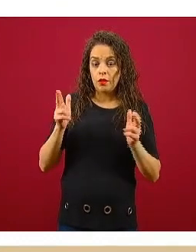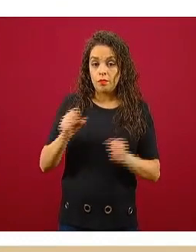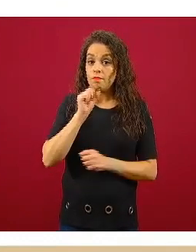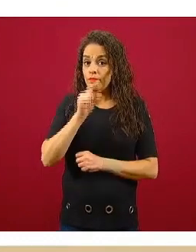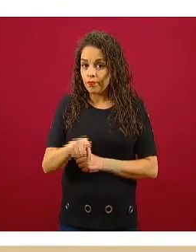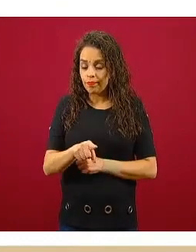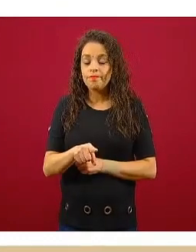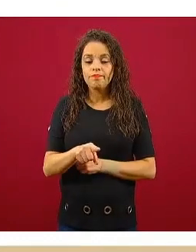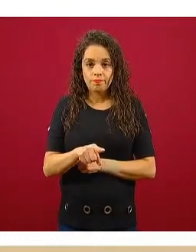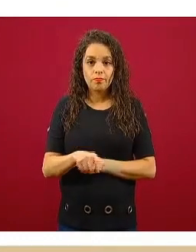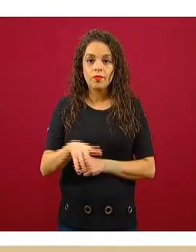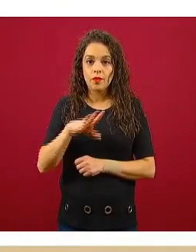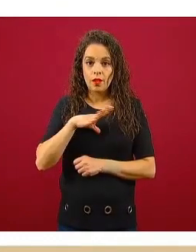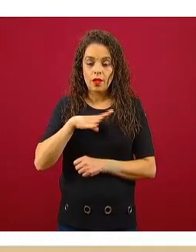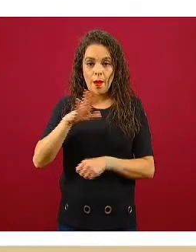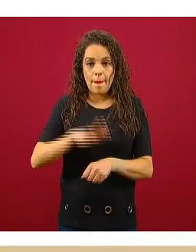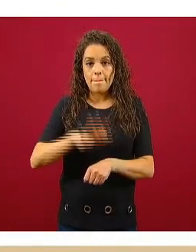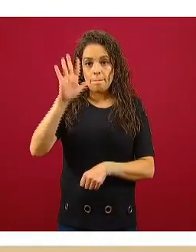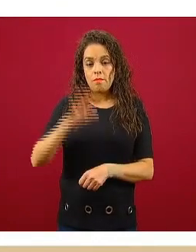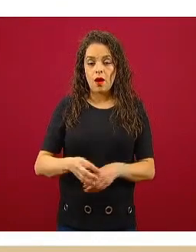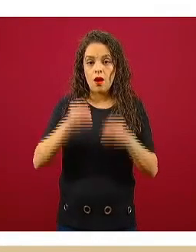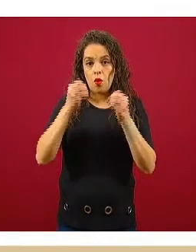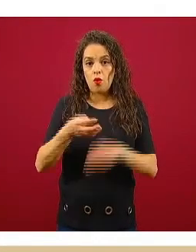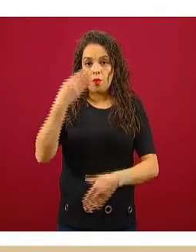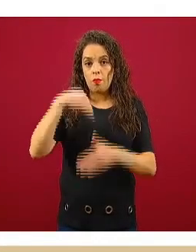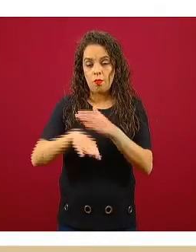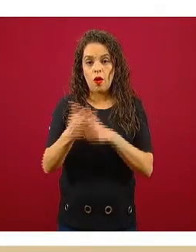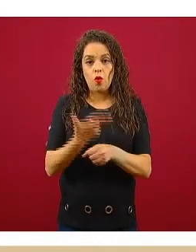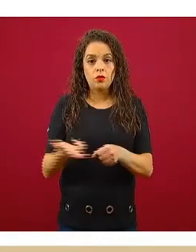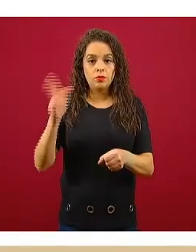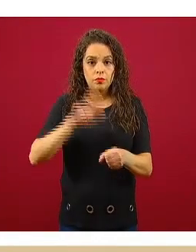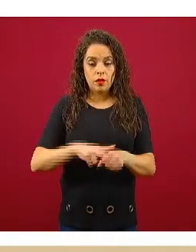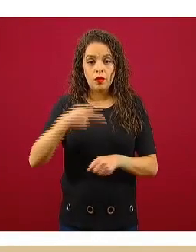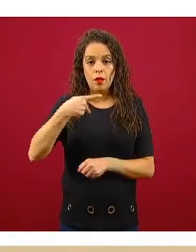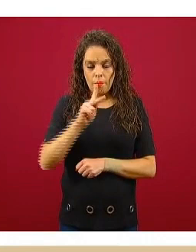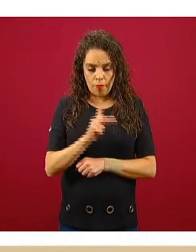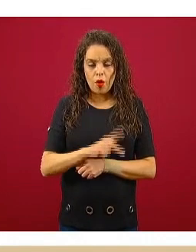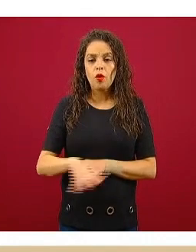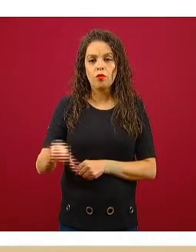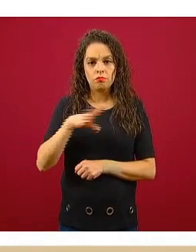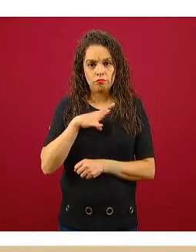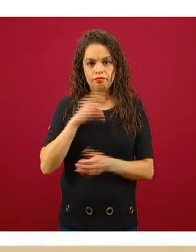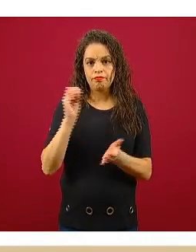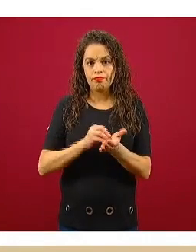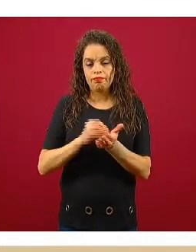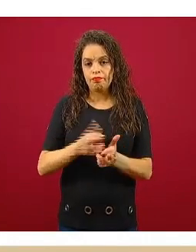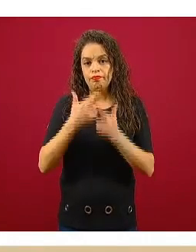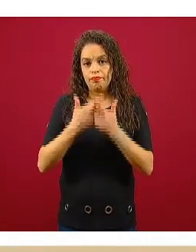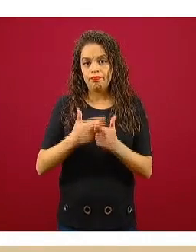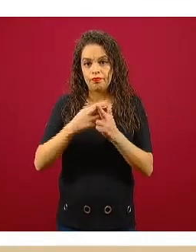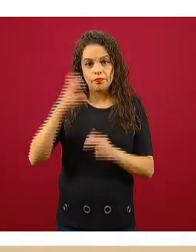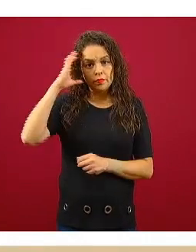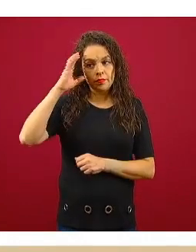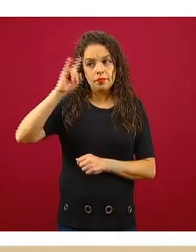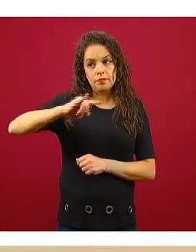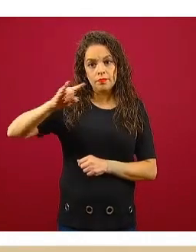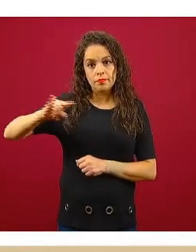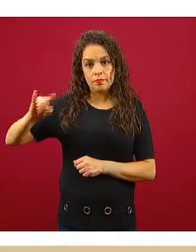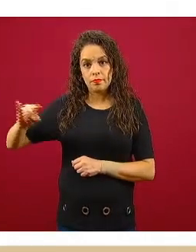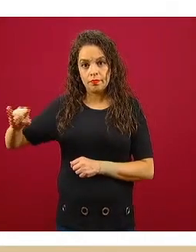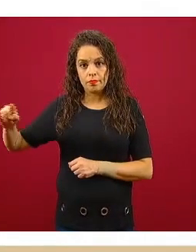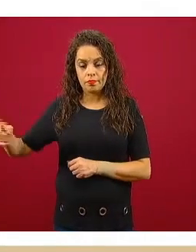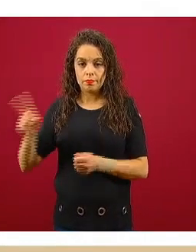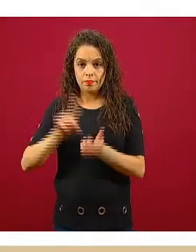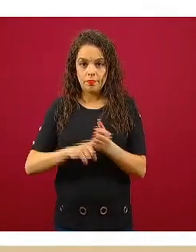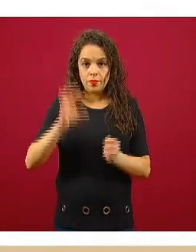teniendo la mayor ocupación, aunque todavía cuentan con disponibilidad de camas en función de los porcentajes que